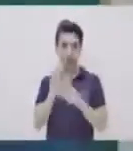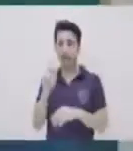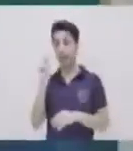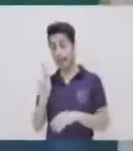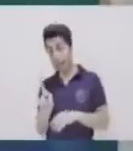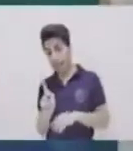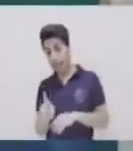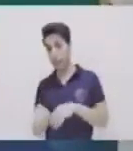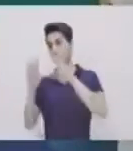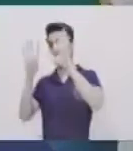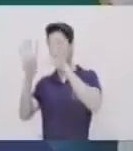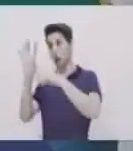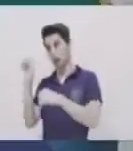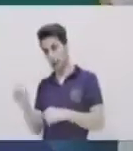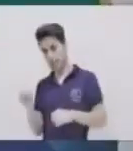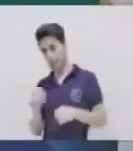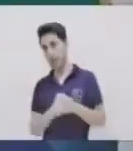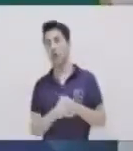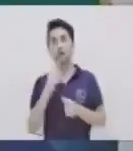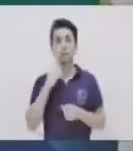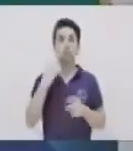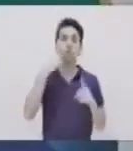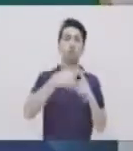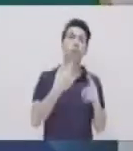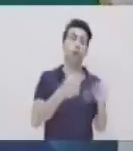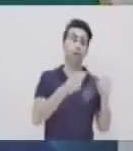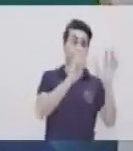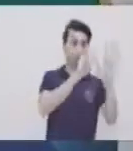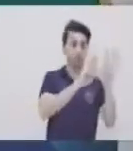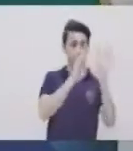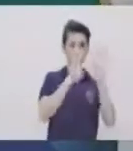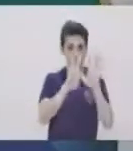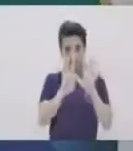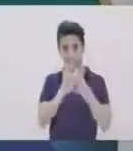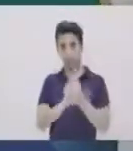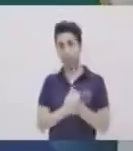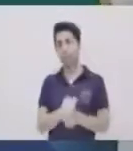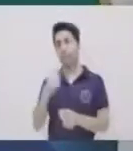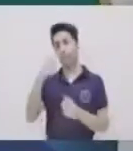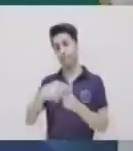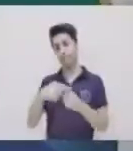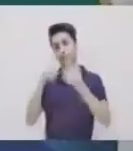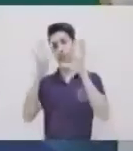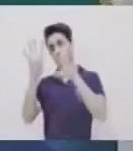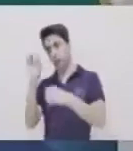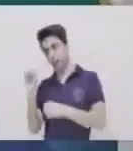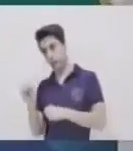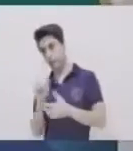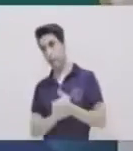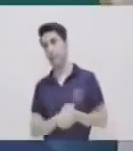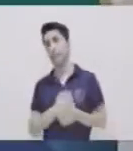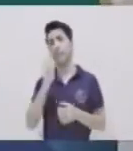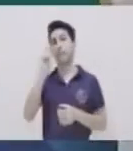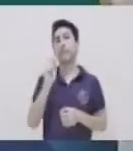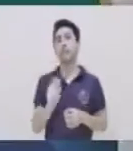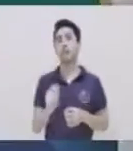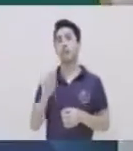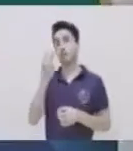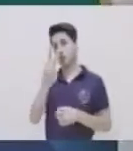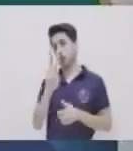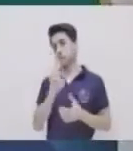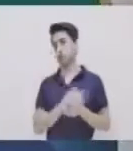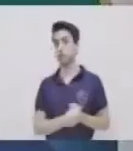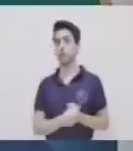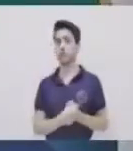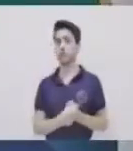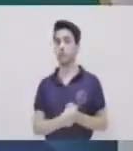89 y 90. Entonces voy a sumar 89 más 90 dividido